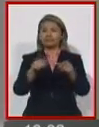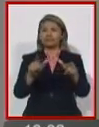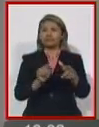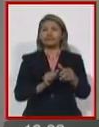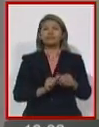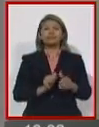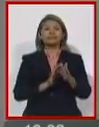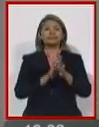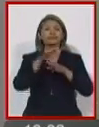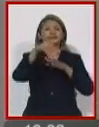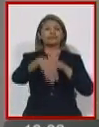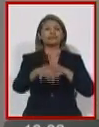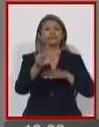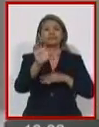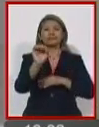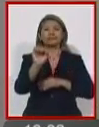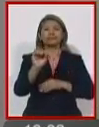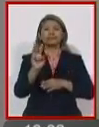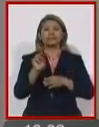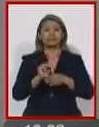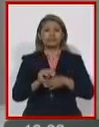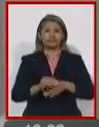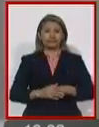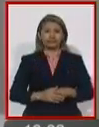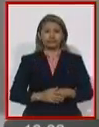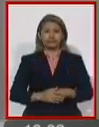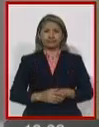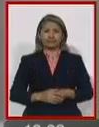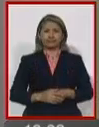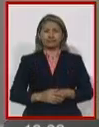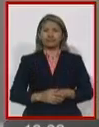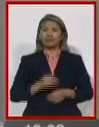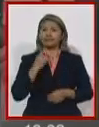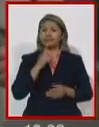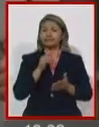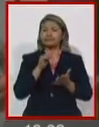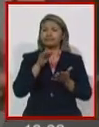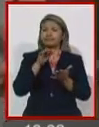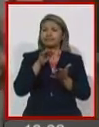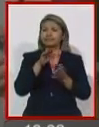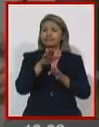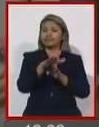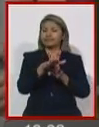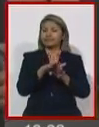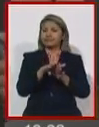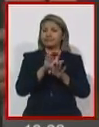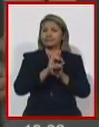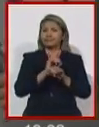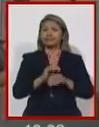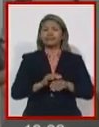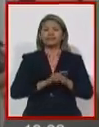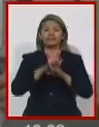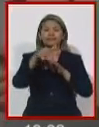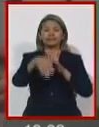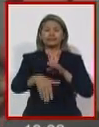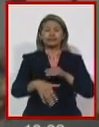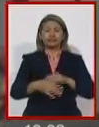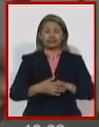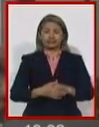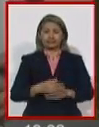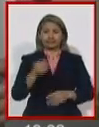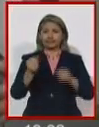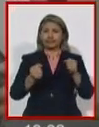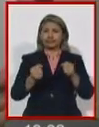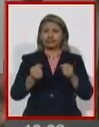precipitó más de 50 metros. Supuestamente el chofer dice que los frenos no han resultado. Ya va a sacar casi 5 metros adentro. Y la